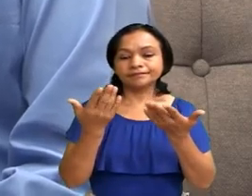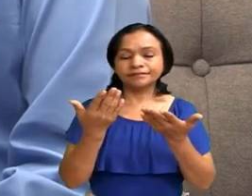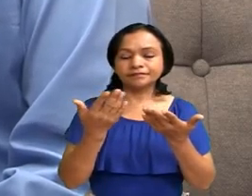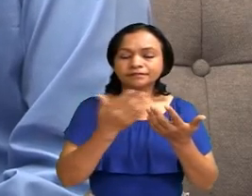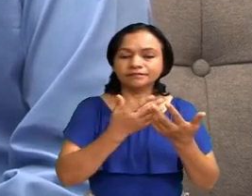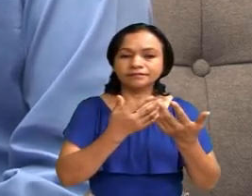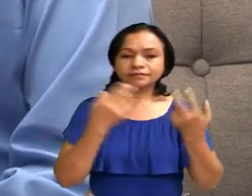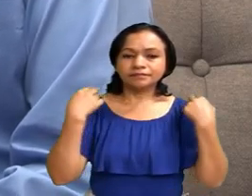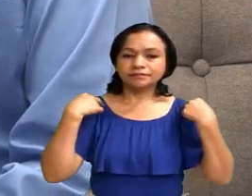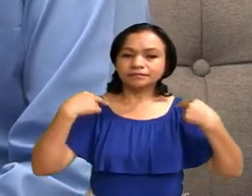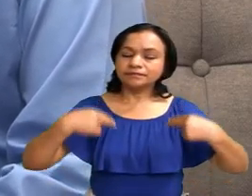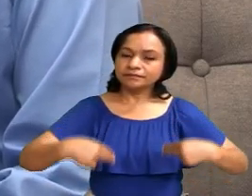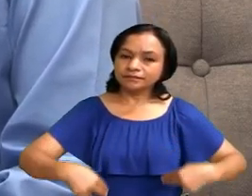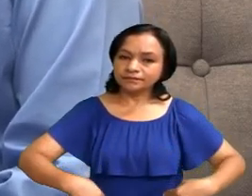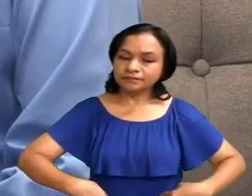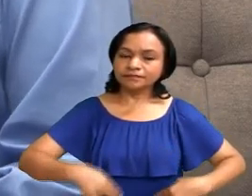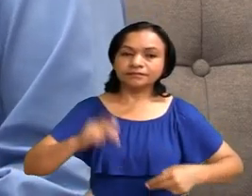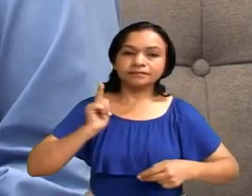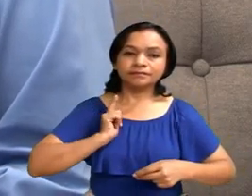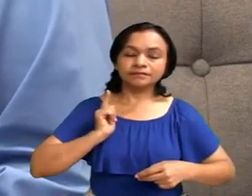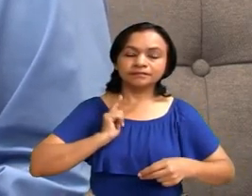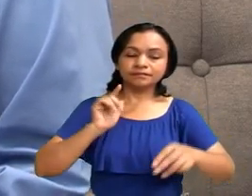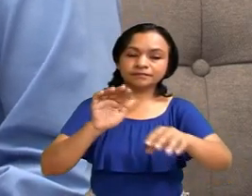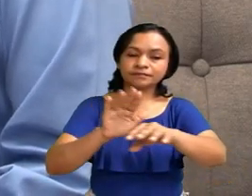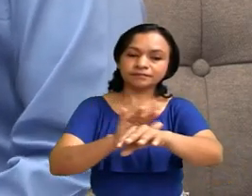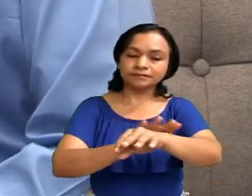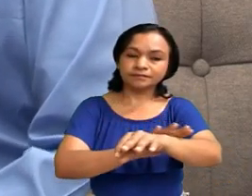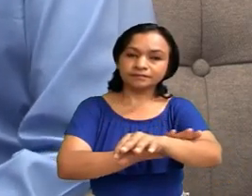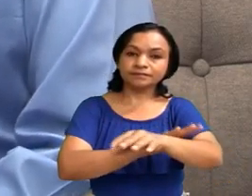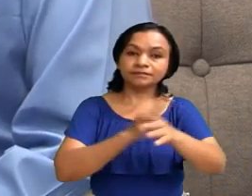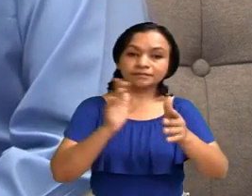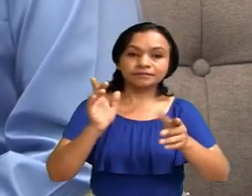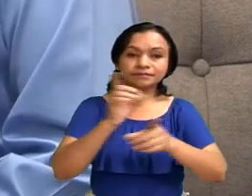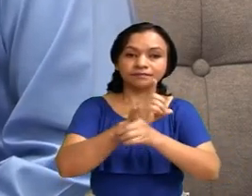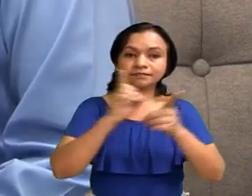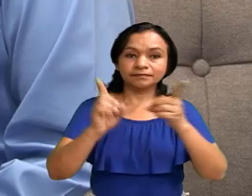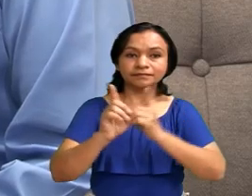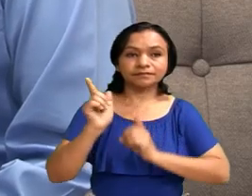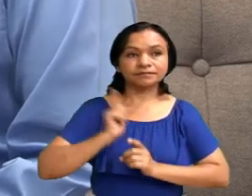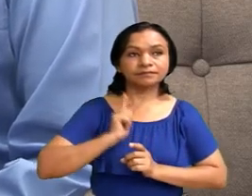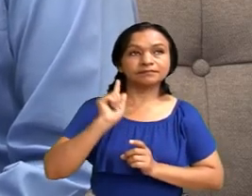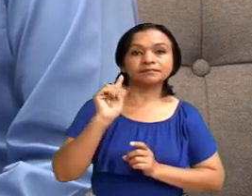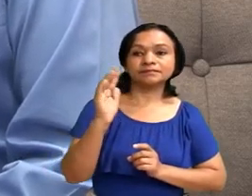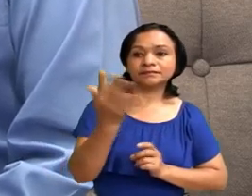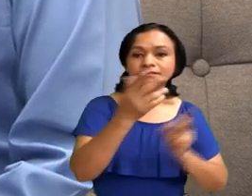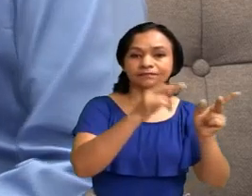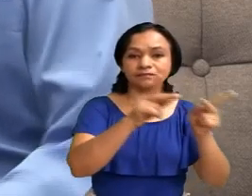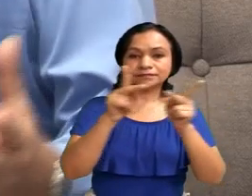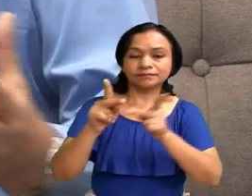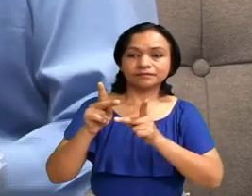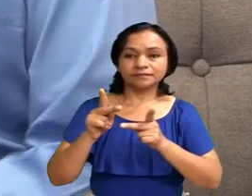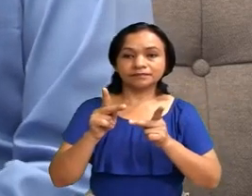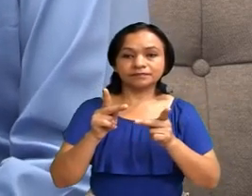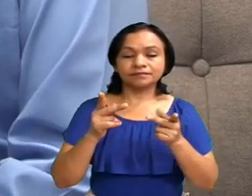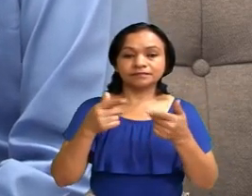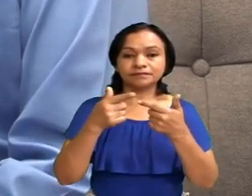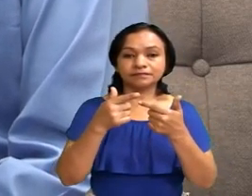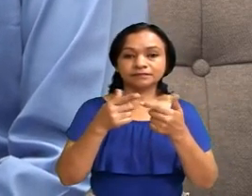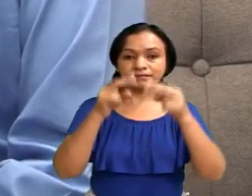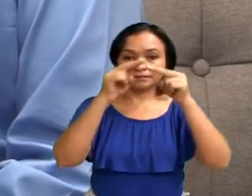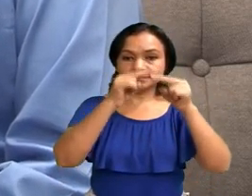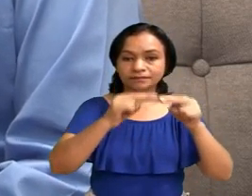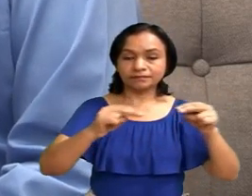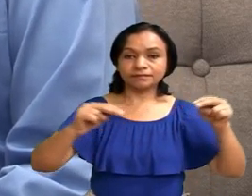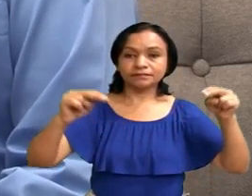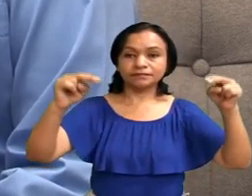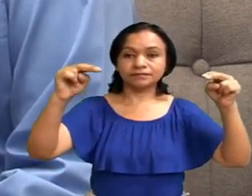humano, esa sensibilidad que debemos de tener todos los funcionarios, incluyendo los del sector eléctrico,